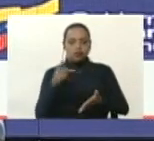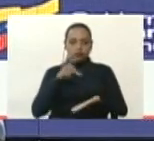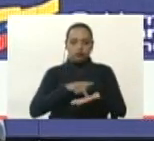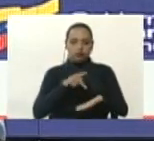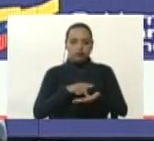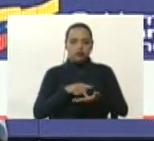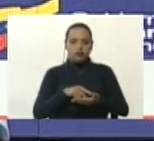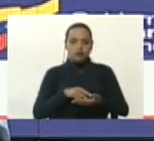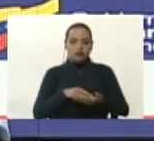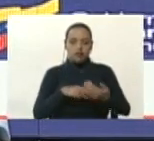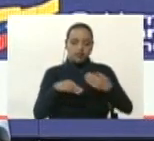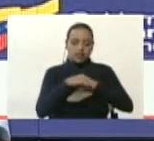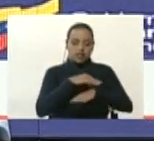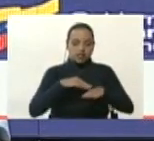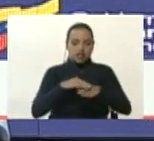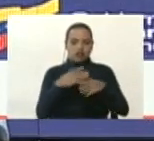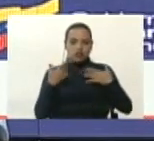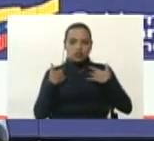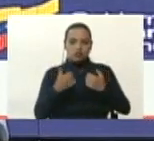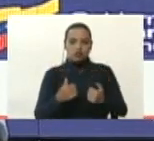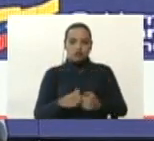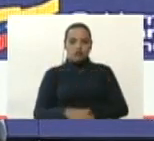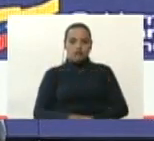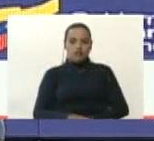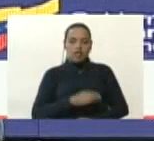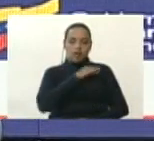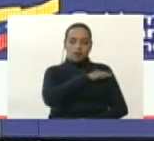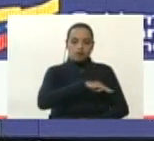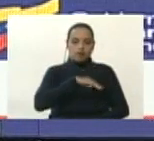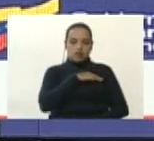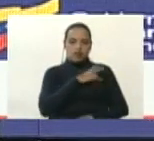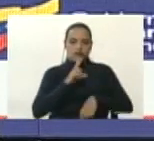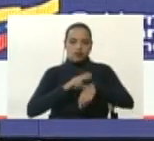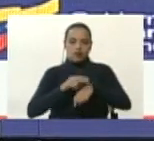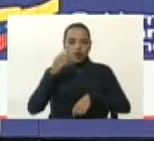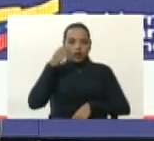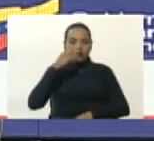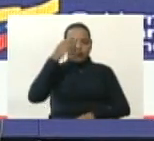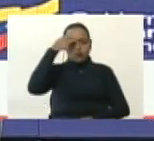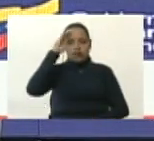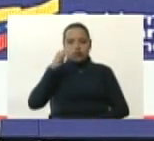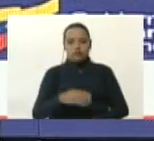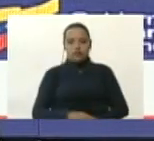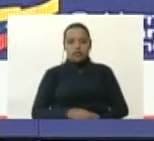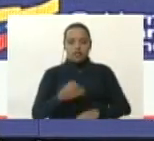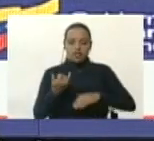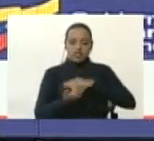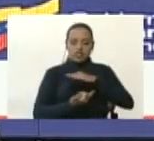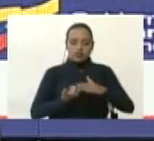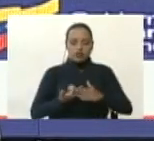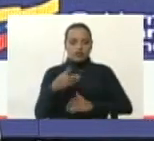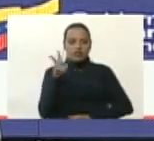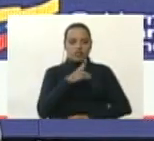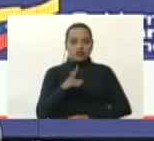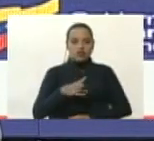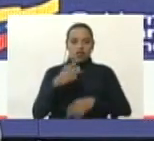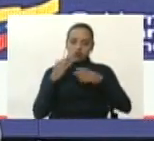con el Ministerio del Poder Popular para la Salud, la Misión Médica Cubana, el Instituto Venezolano de los Seguros